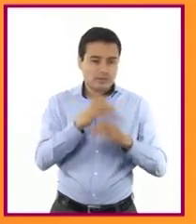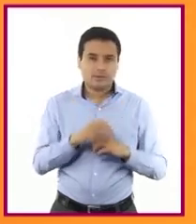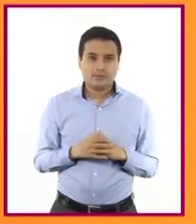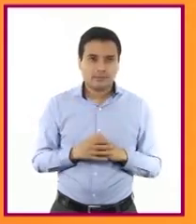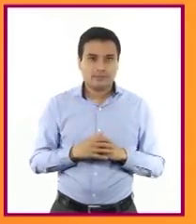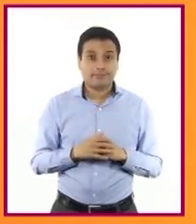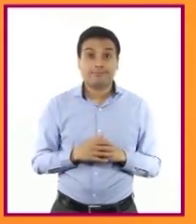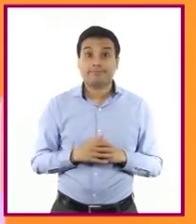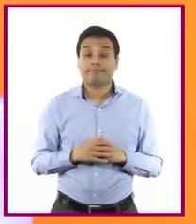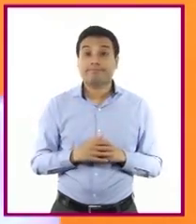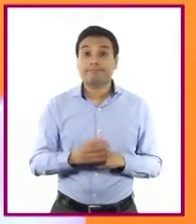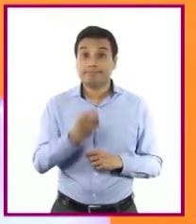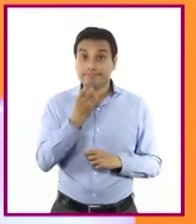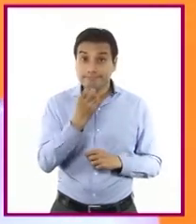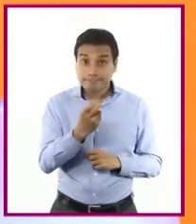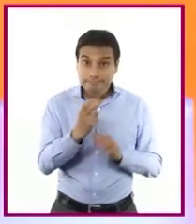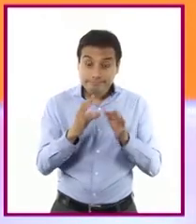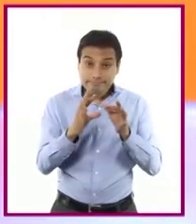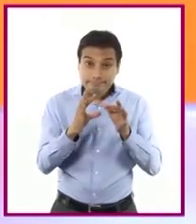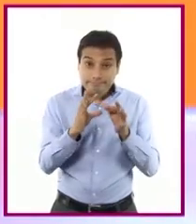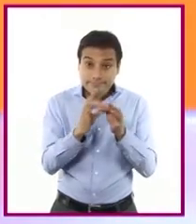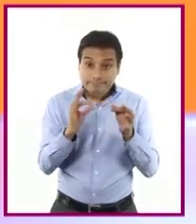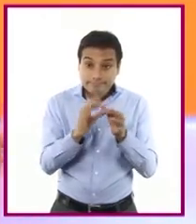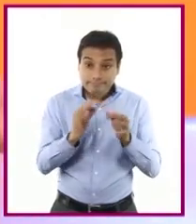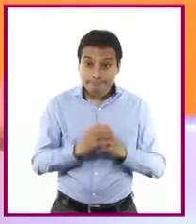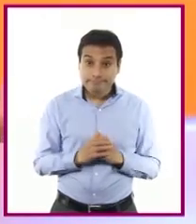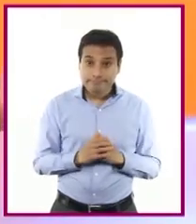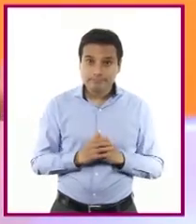Regina, y esa es una respuesta